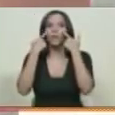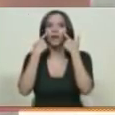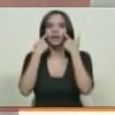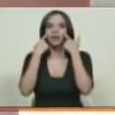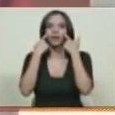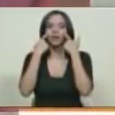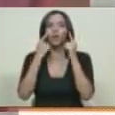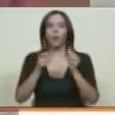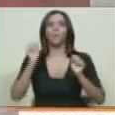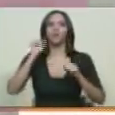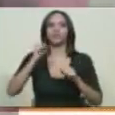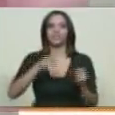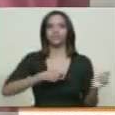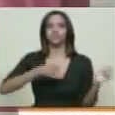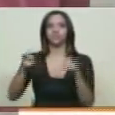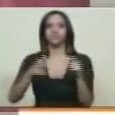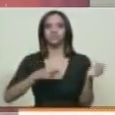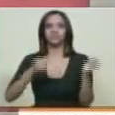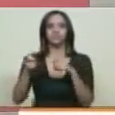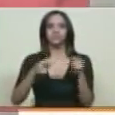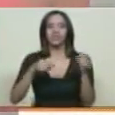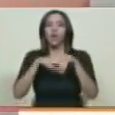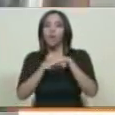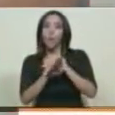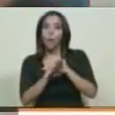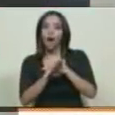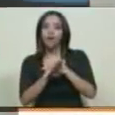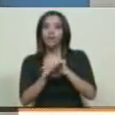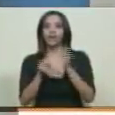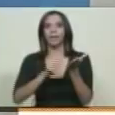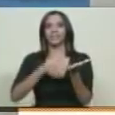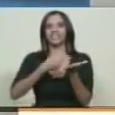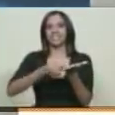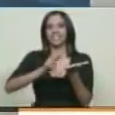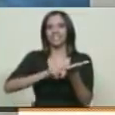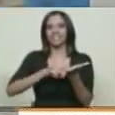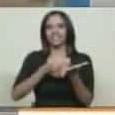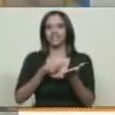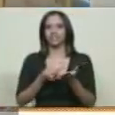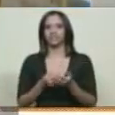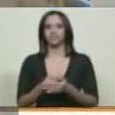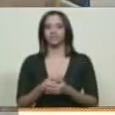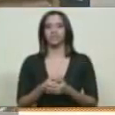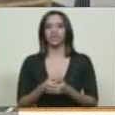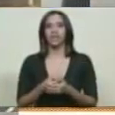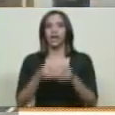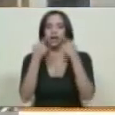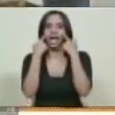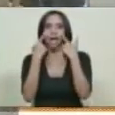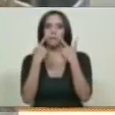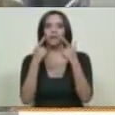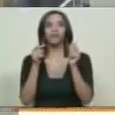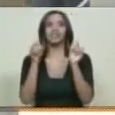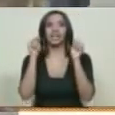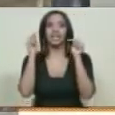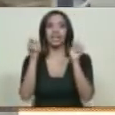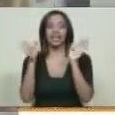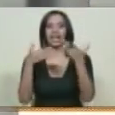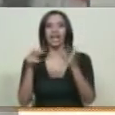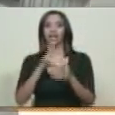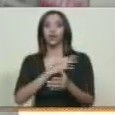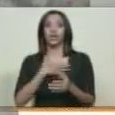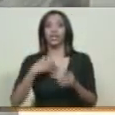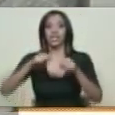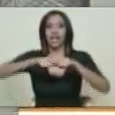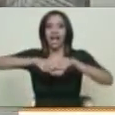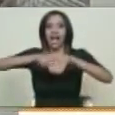se sacaron de los depósitos la mantequilla. En estos momentos podemos observar cómo las cajas que estaban allá, que no querían abrir,